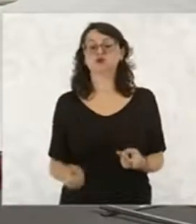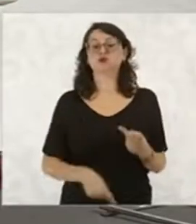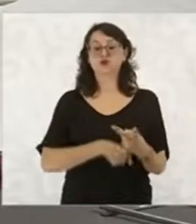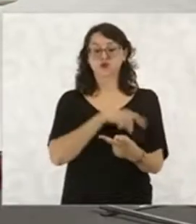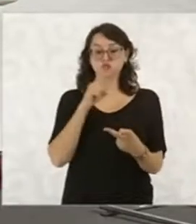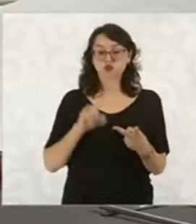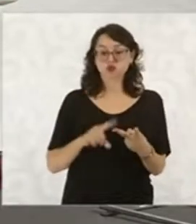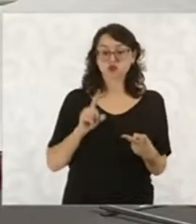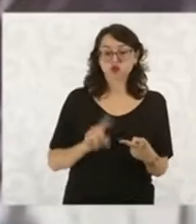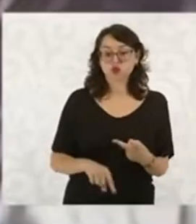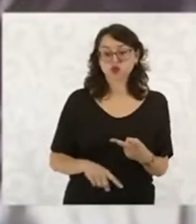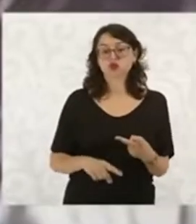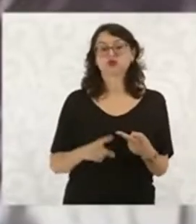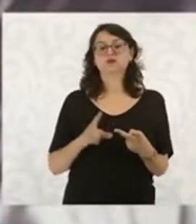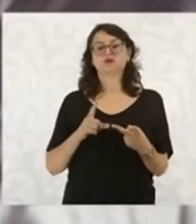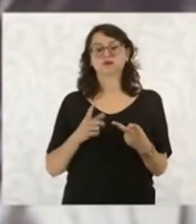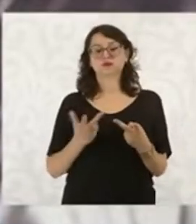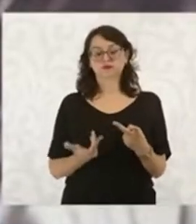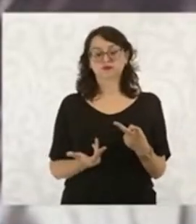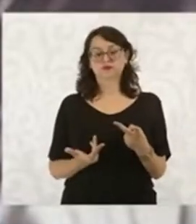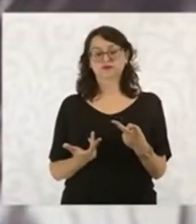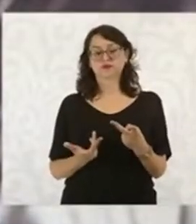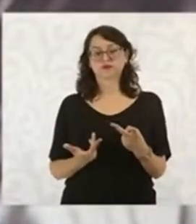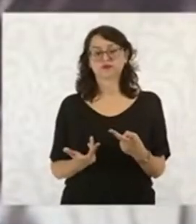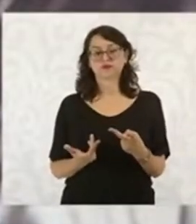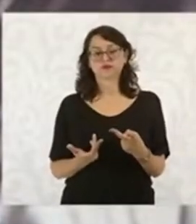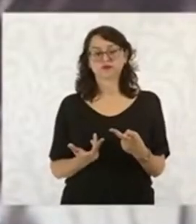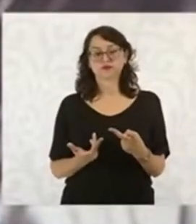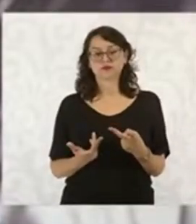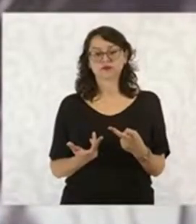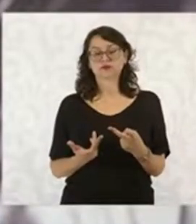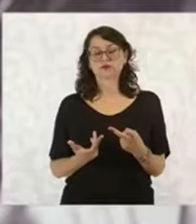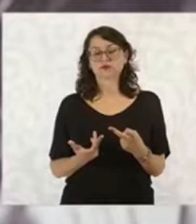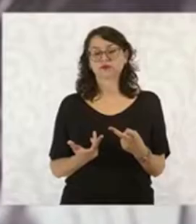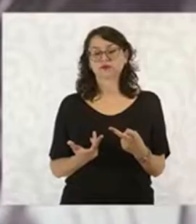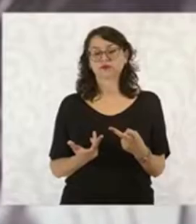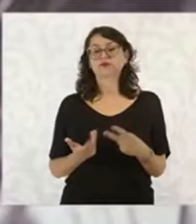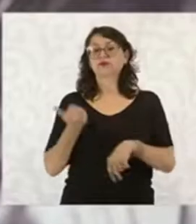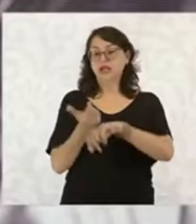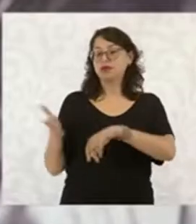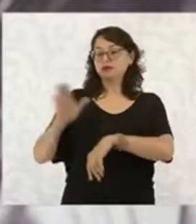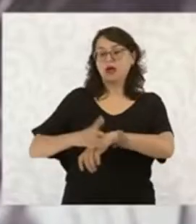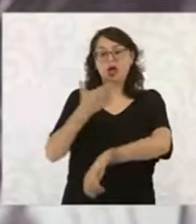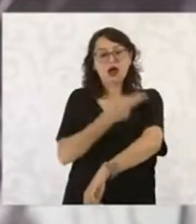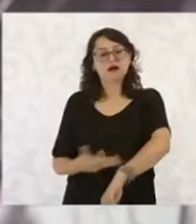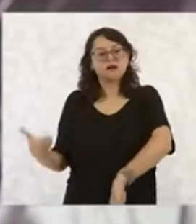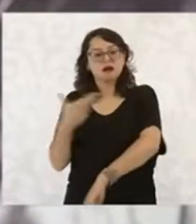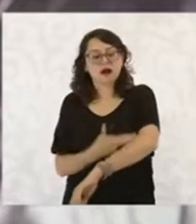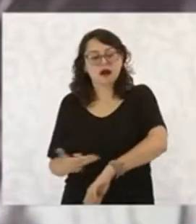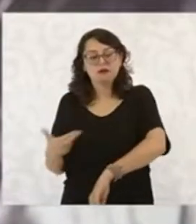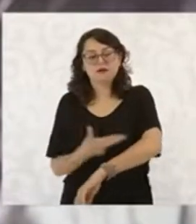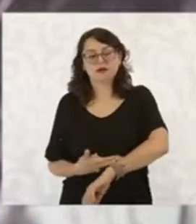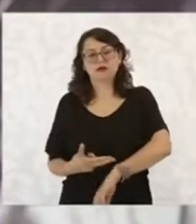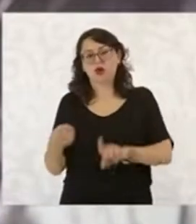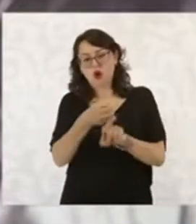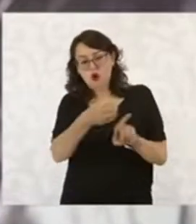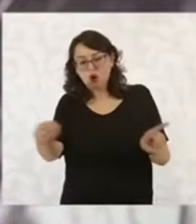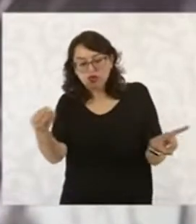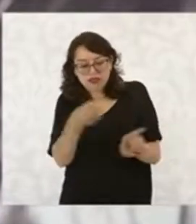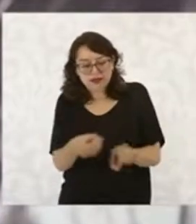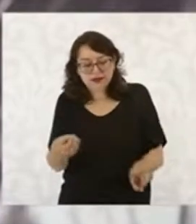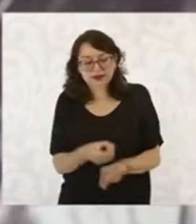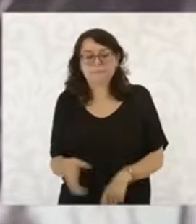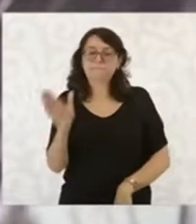un acuerdo que vamos a publicar de facilidades administrativas para la regularización de concesiones